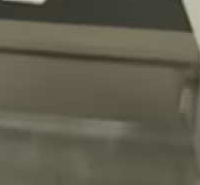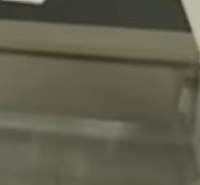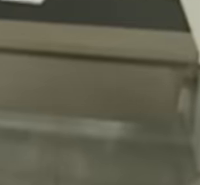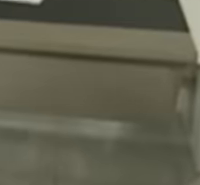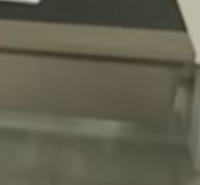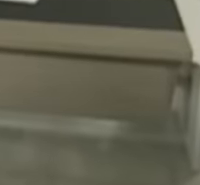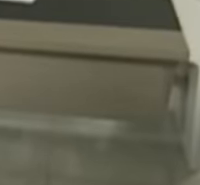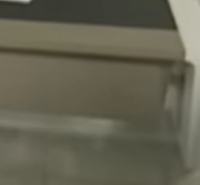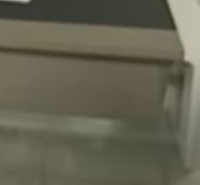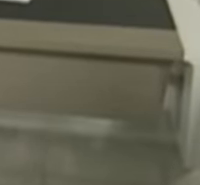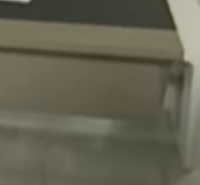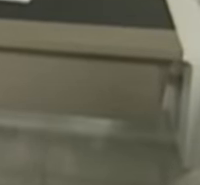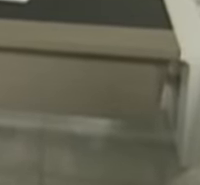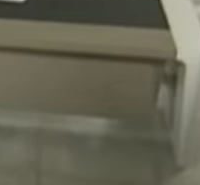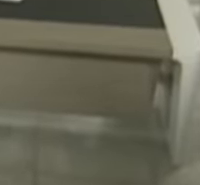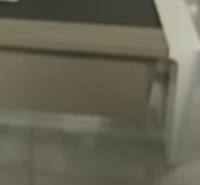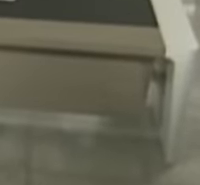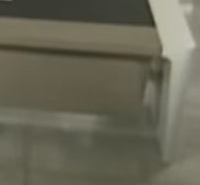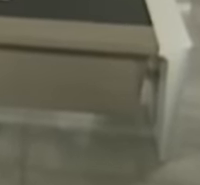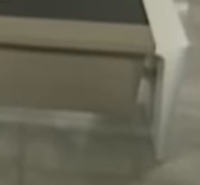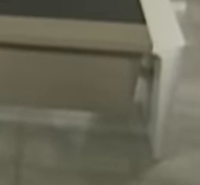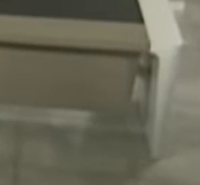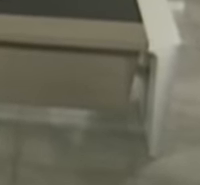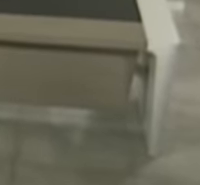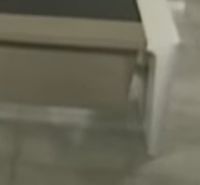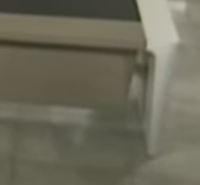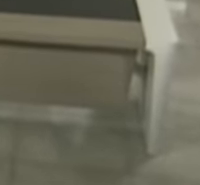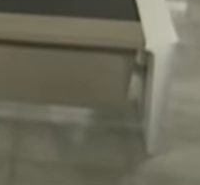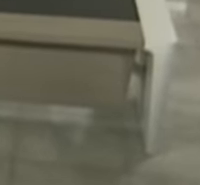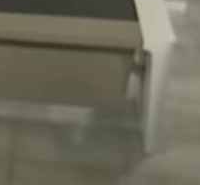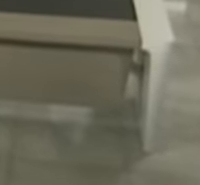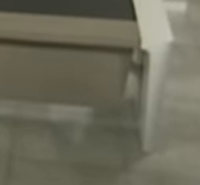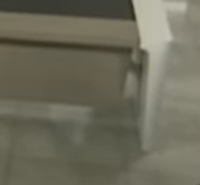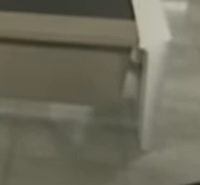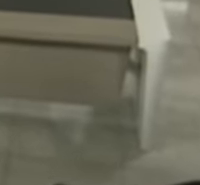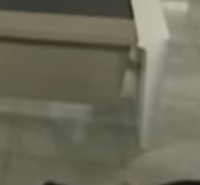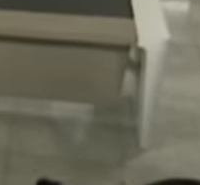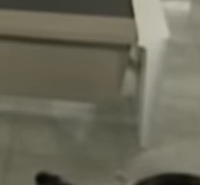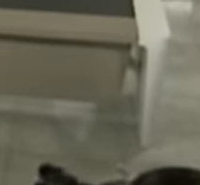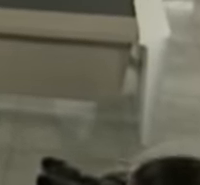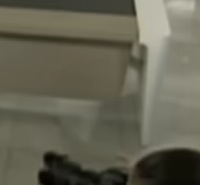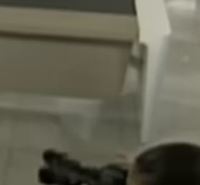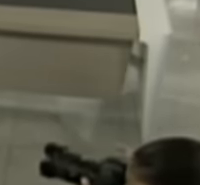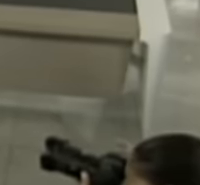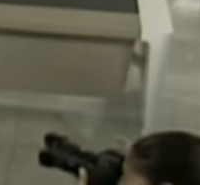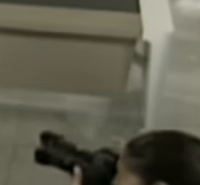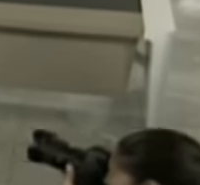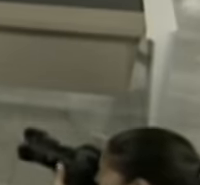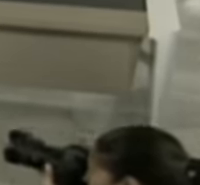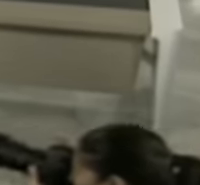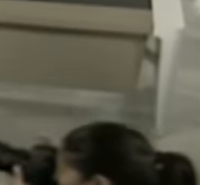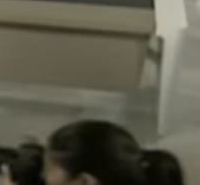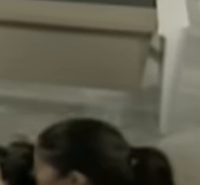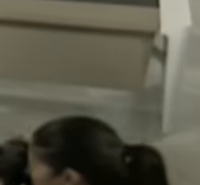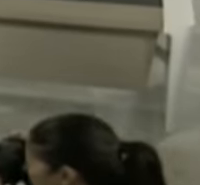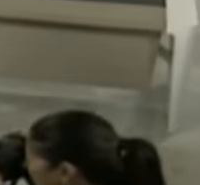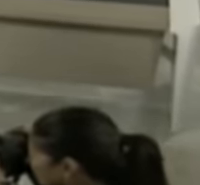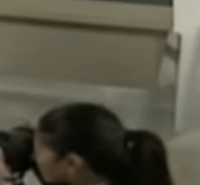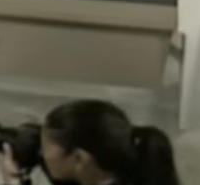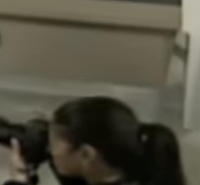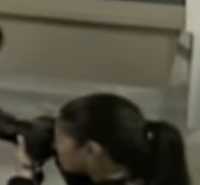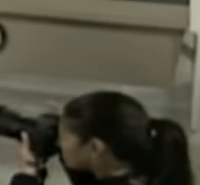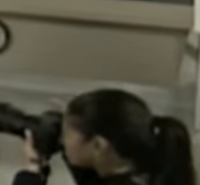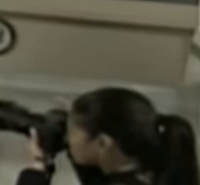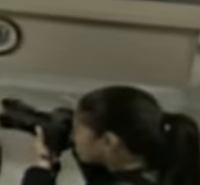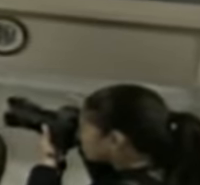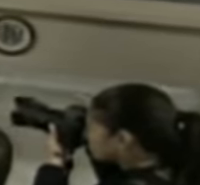el Golfo de Venezuela y del Tano, y que muy pronto pues están seguros de exportar el gas para el África.